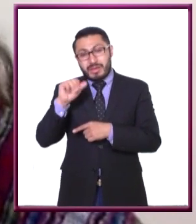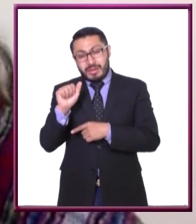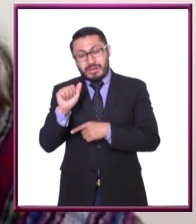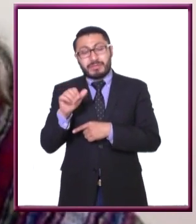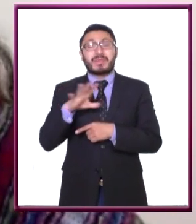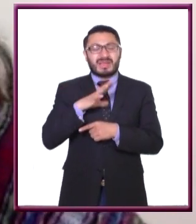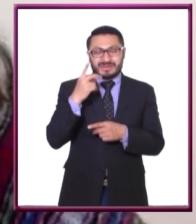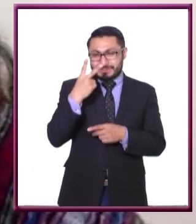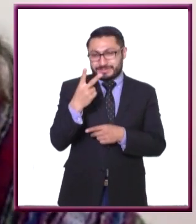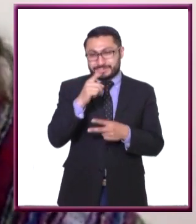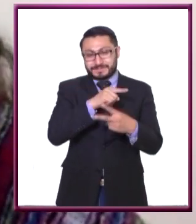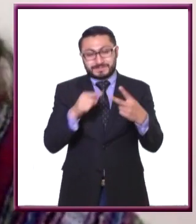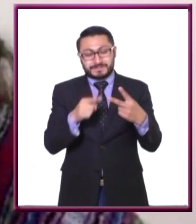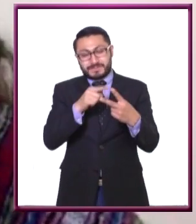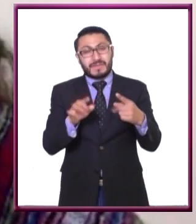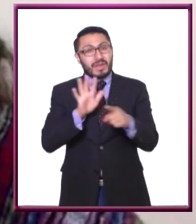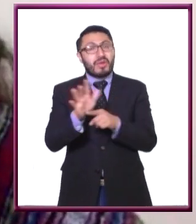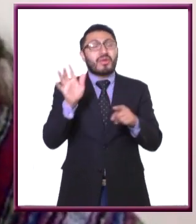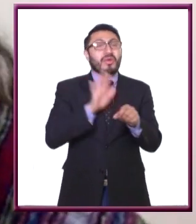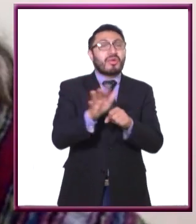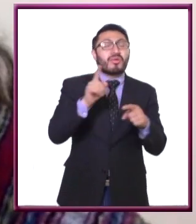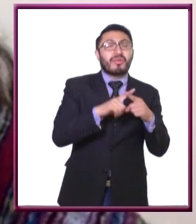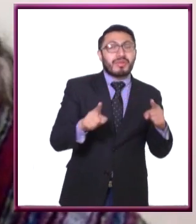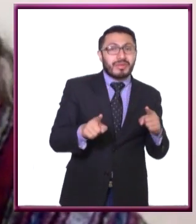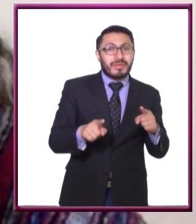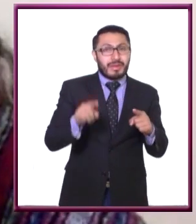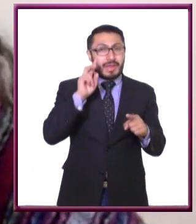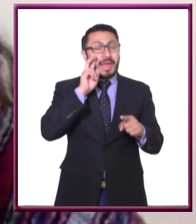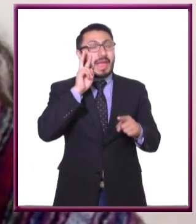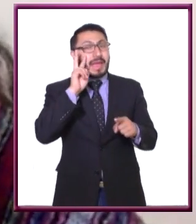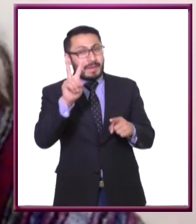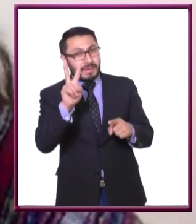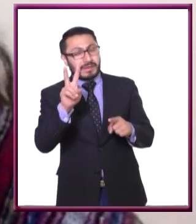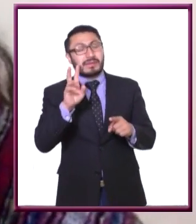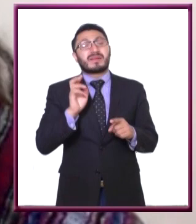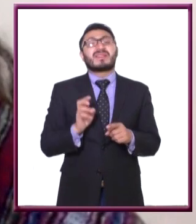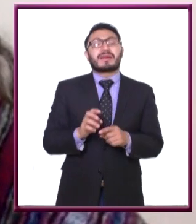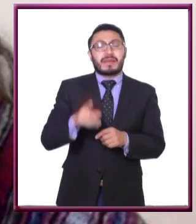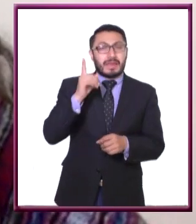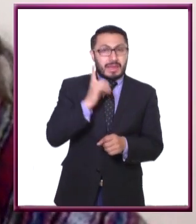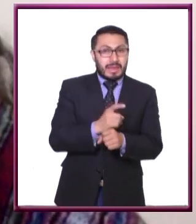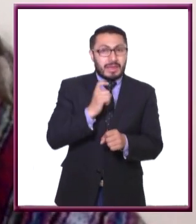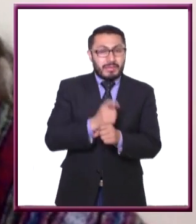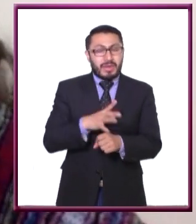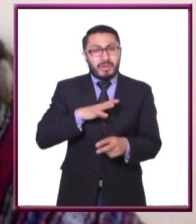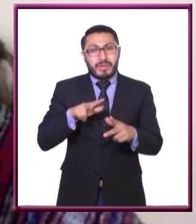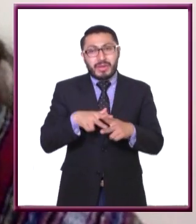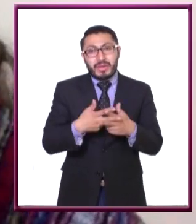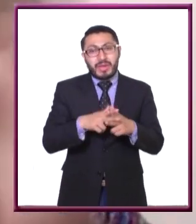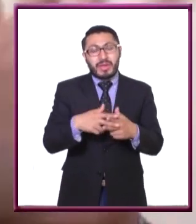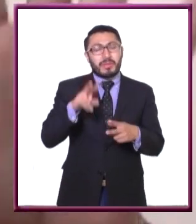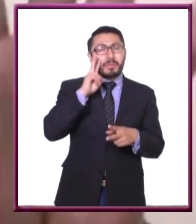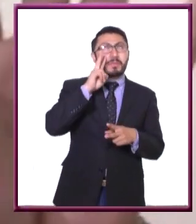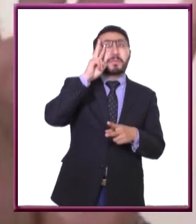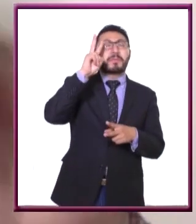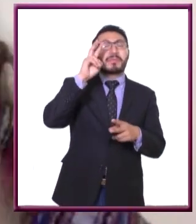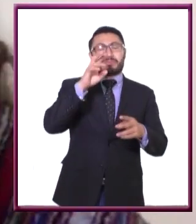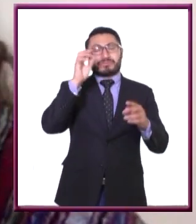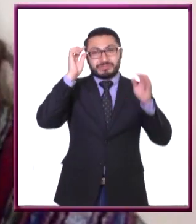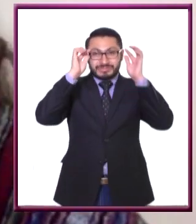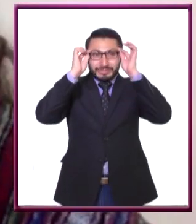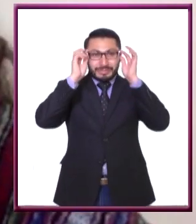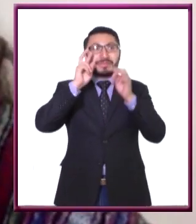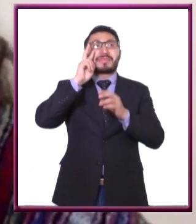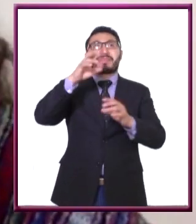conocemos. La diferencia primero fue observacional, es decir, teníamos instrumentos que miraban hacia el